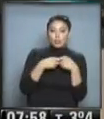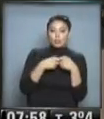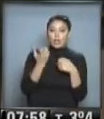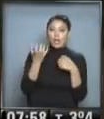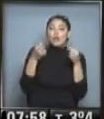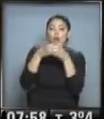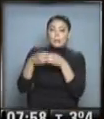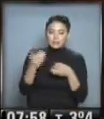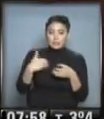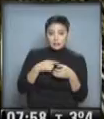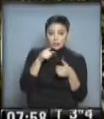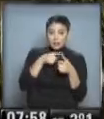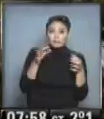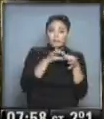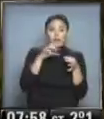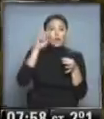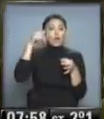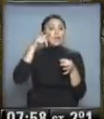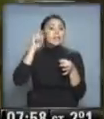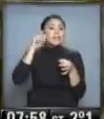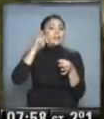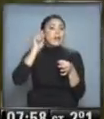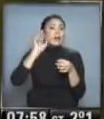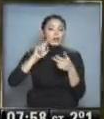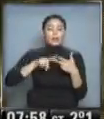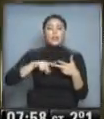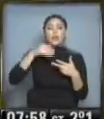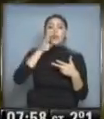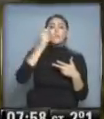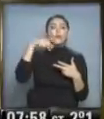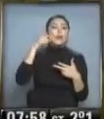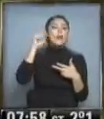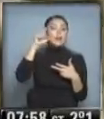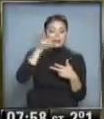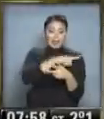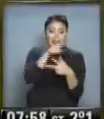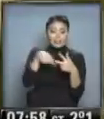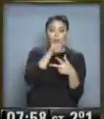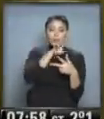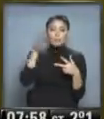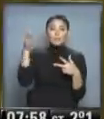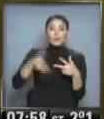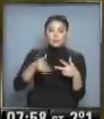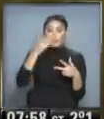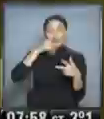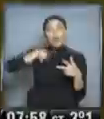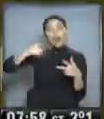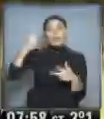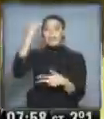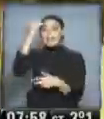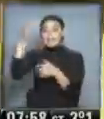una entidad ligada a coninagro y bunge entre las tres tienen el 44 por ciento hay otras 15